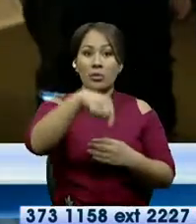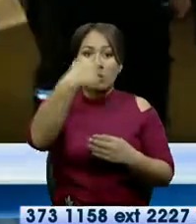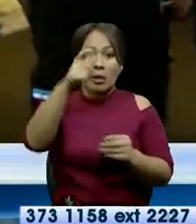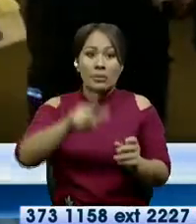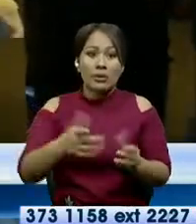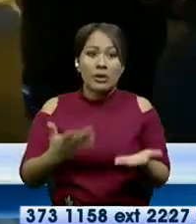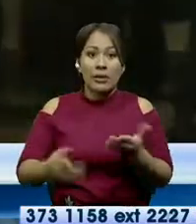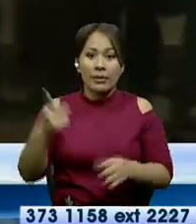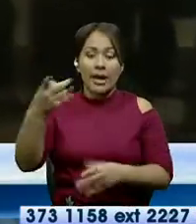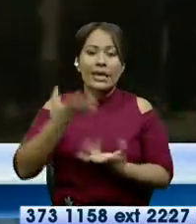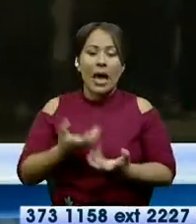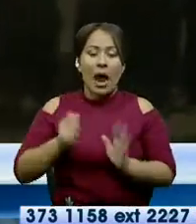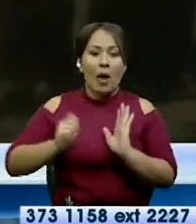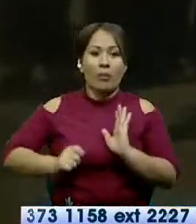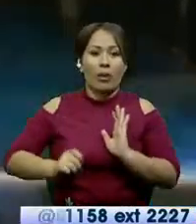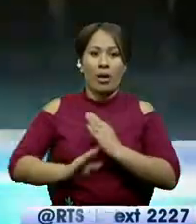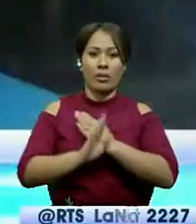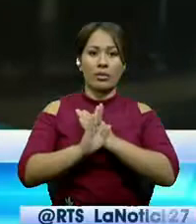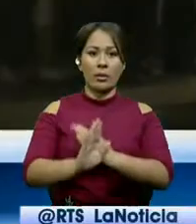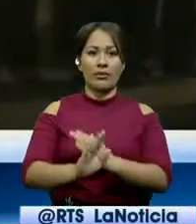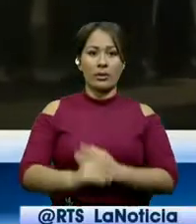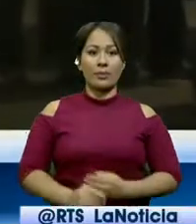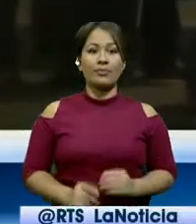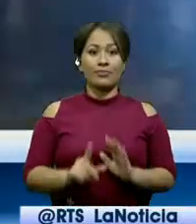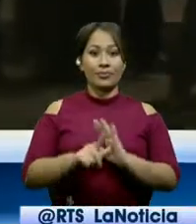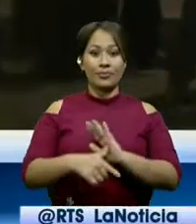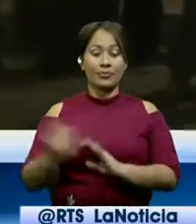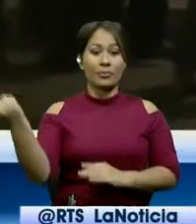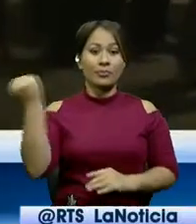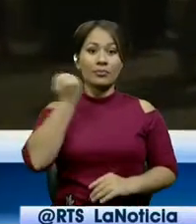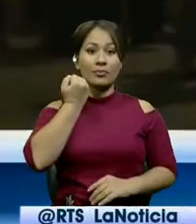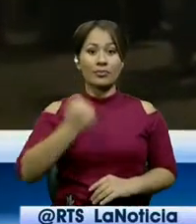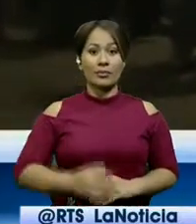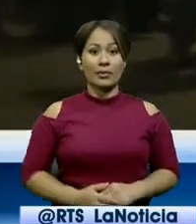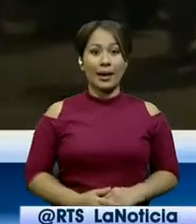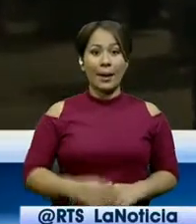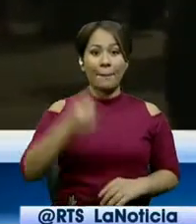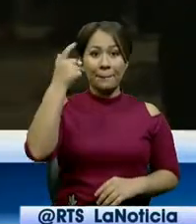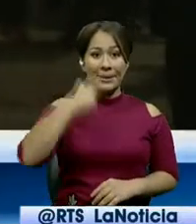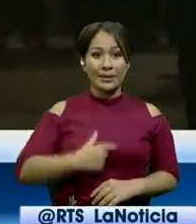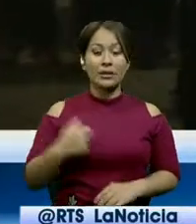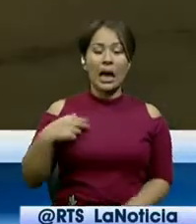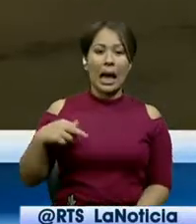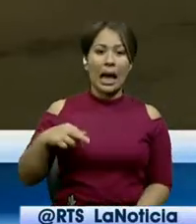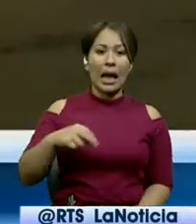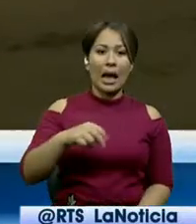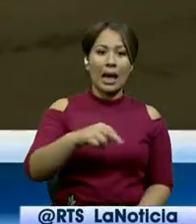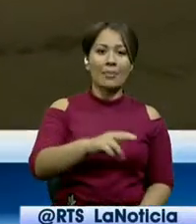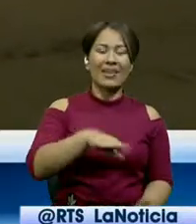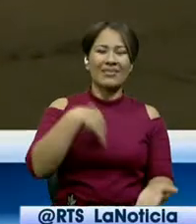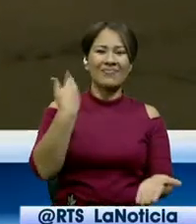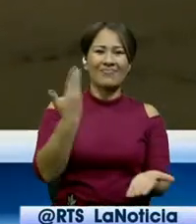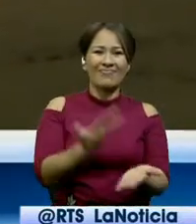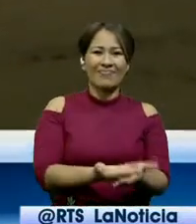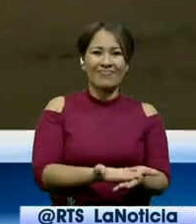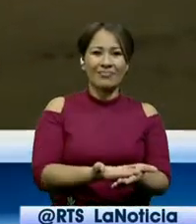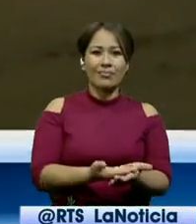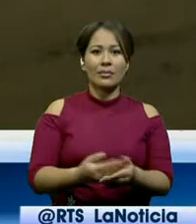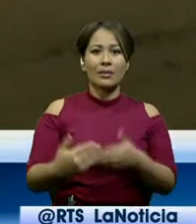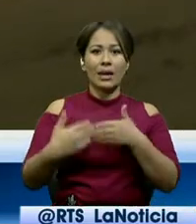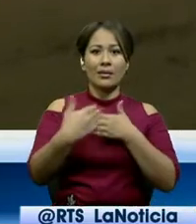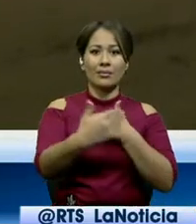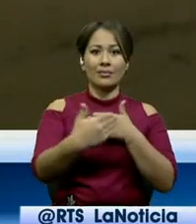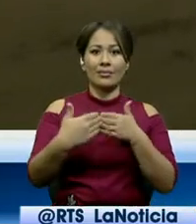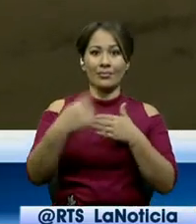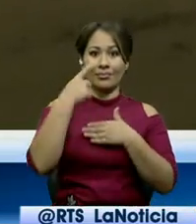a... Al parecer, luego del apuñalamiento, el desafortunado caminó unos metros, cayendo devastado junto al